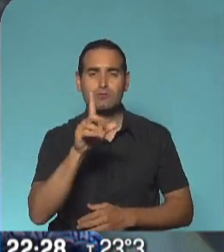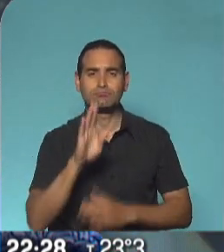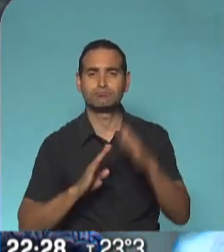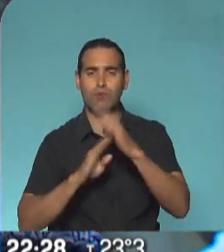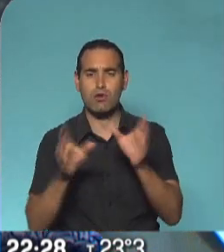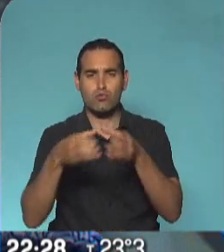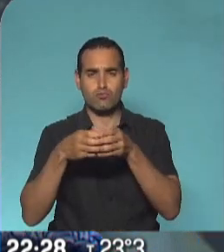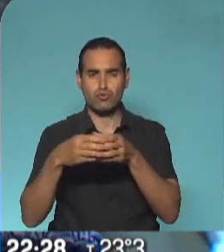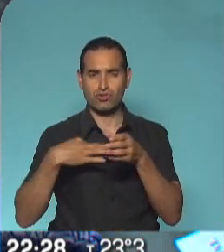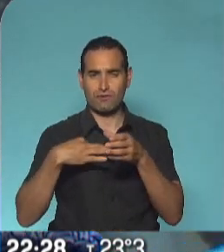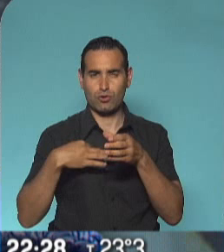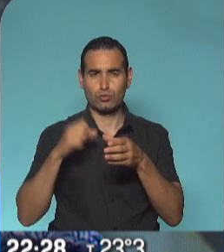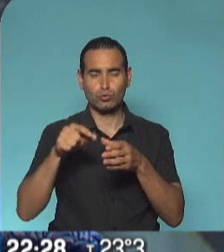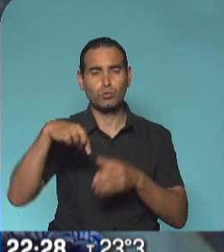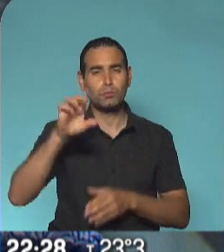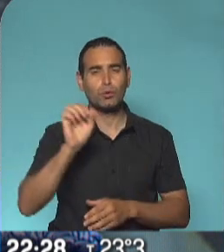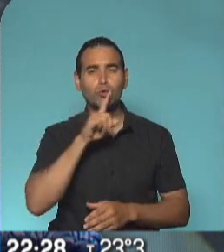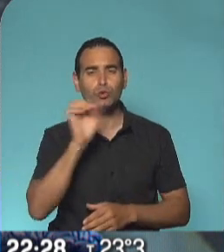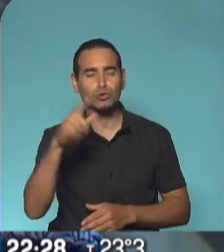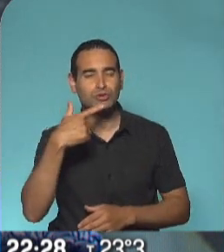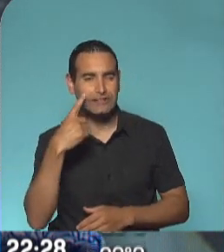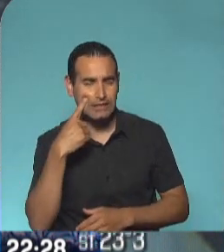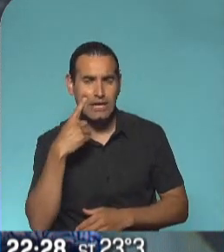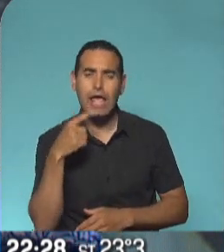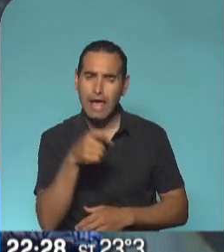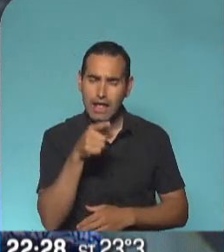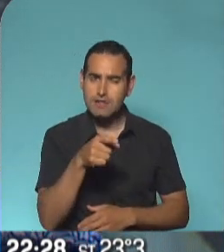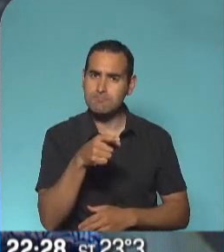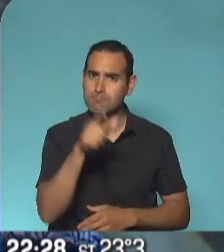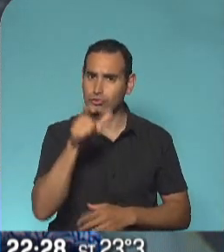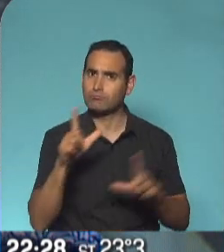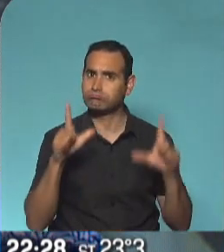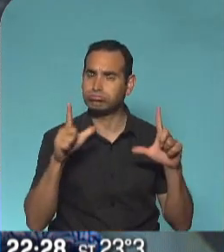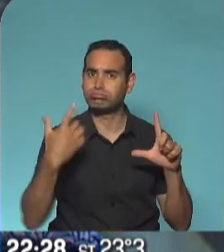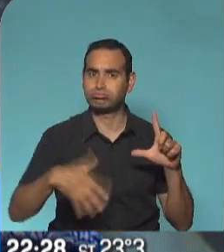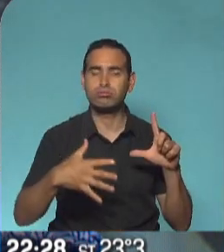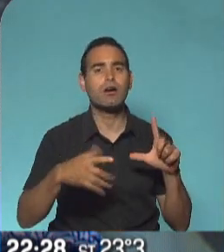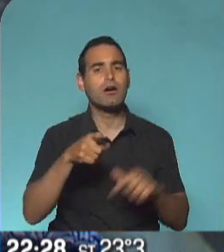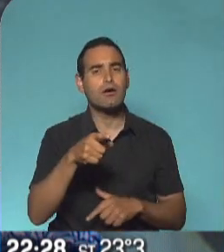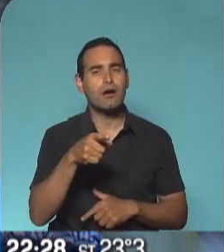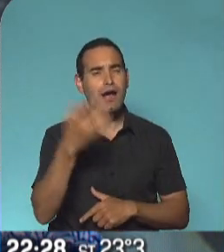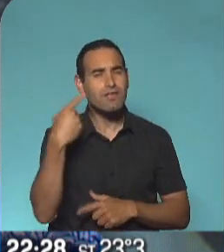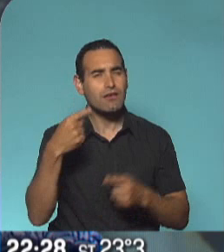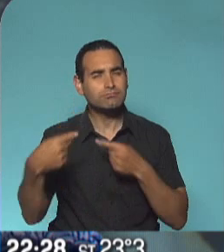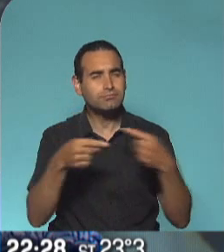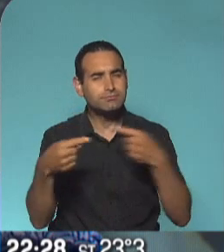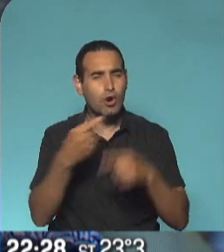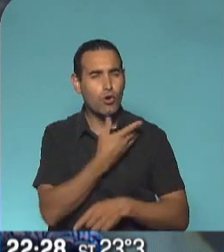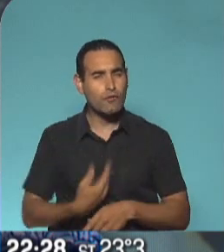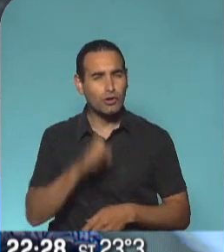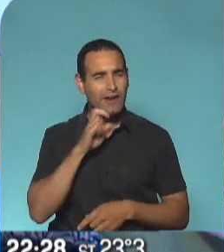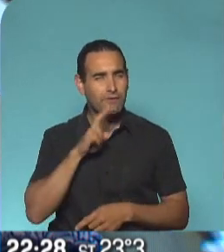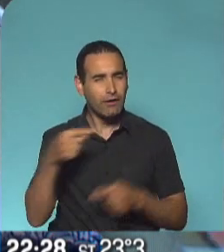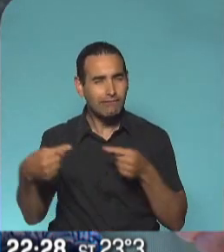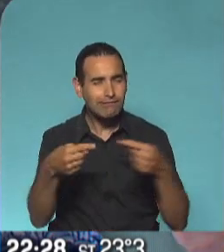Potosí y tuvo mucho que ver, o un protagonismo muy grande Pumari en la disputa que dio con el gobierno de Evo